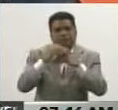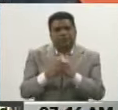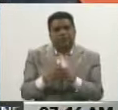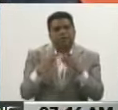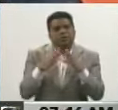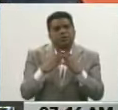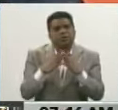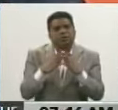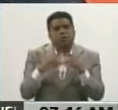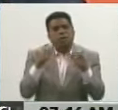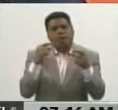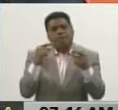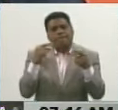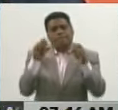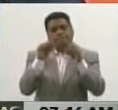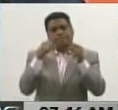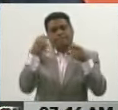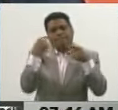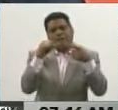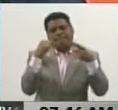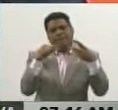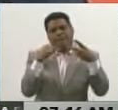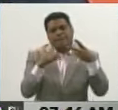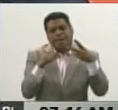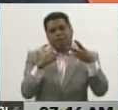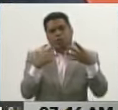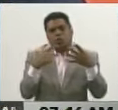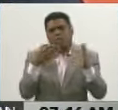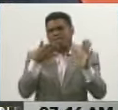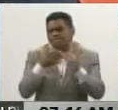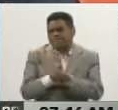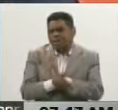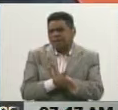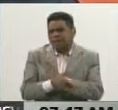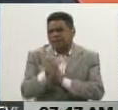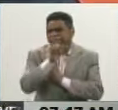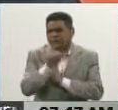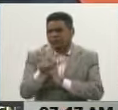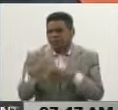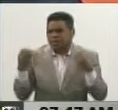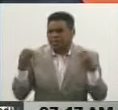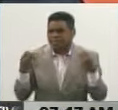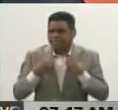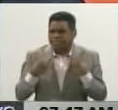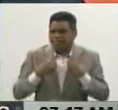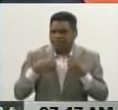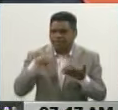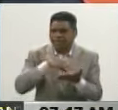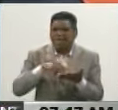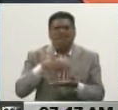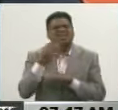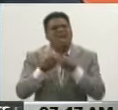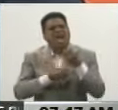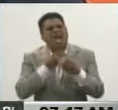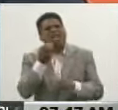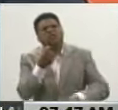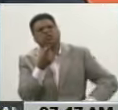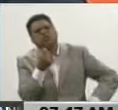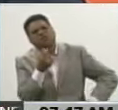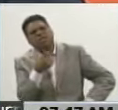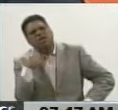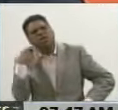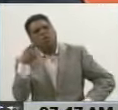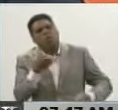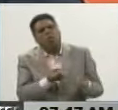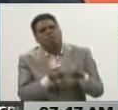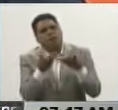situación de los habitantes de Miranda. Le decimos: ¿qué has hecho con el dinero que se te ha